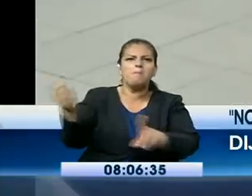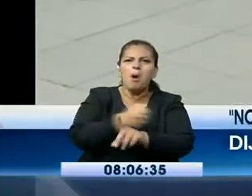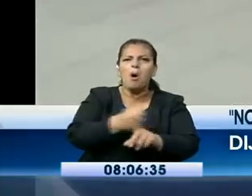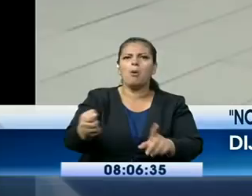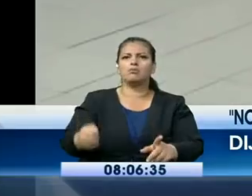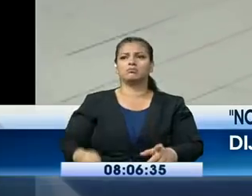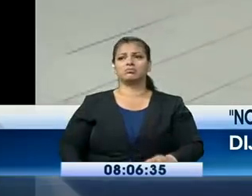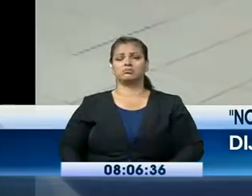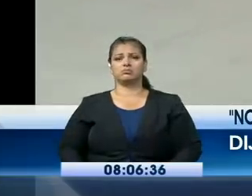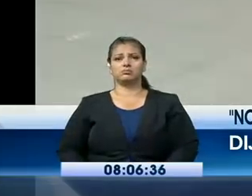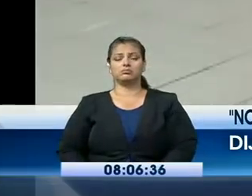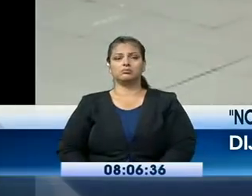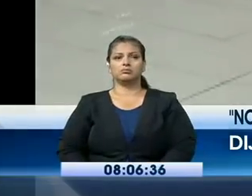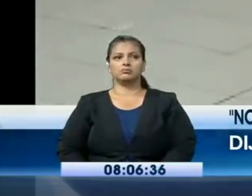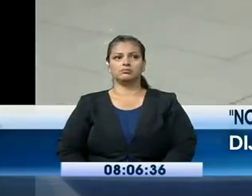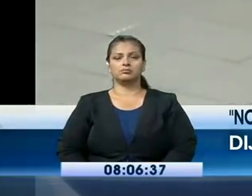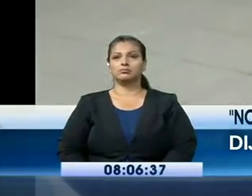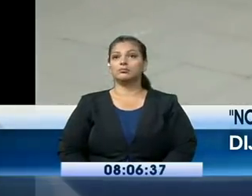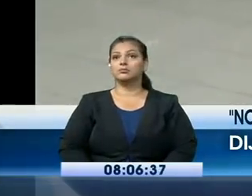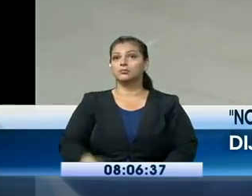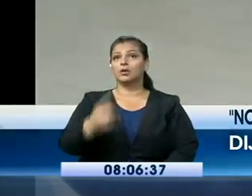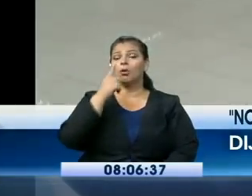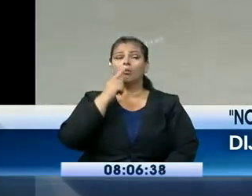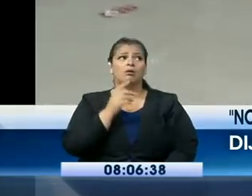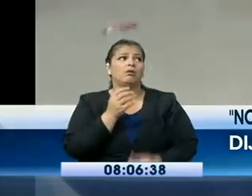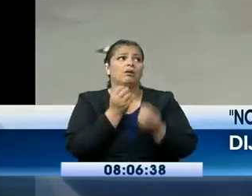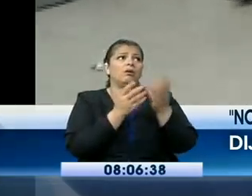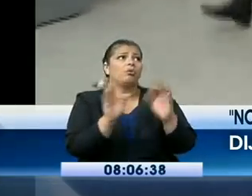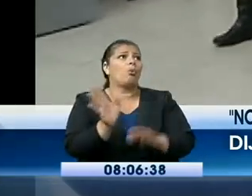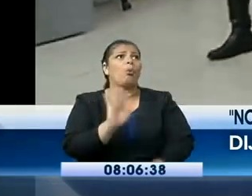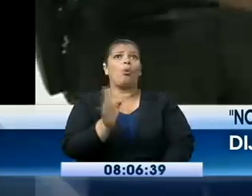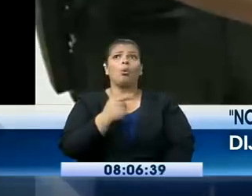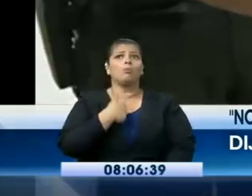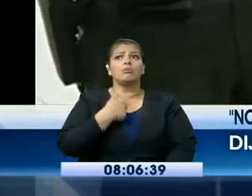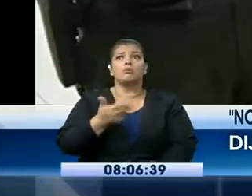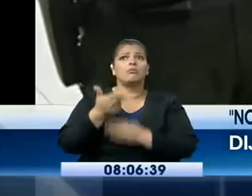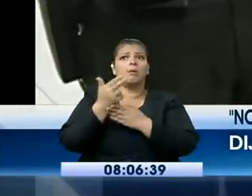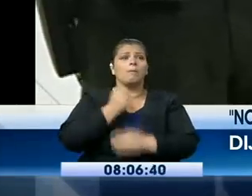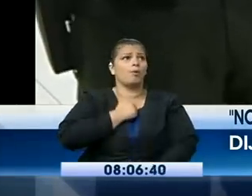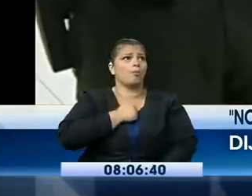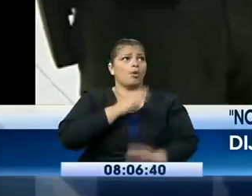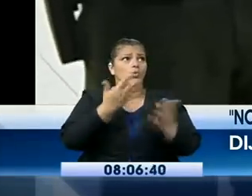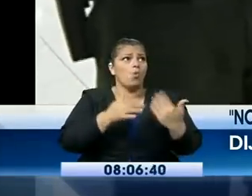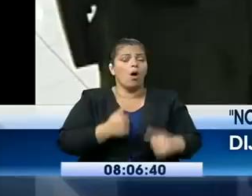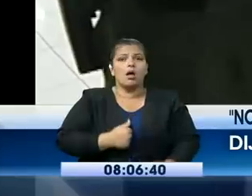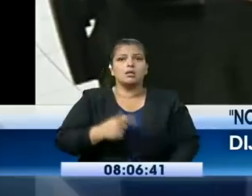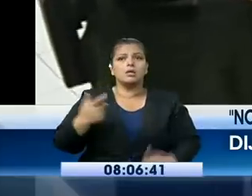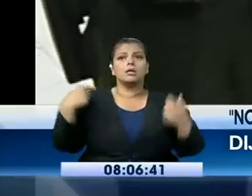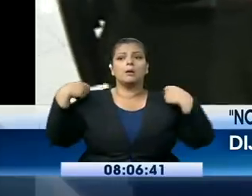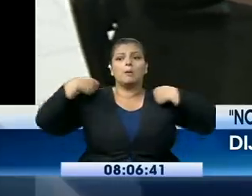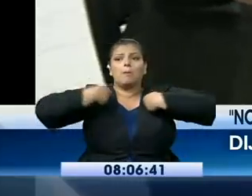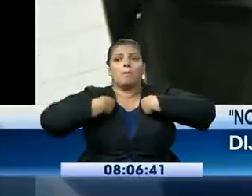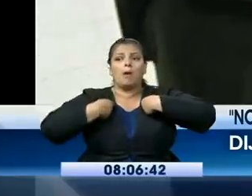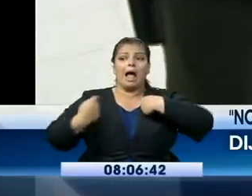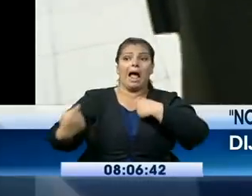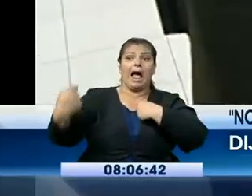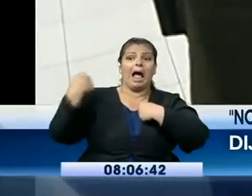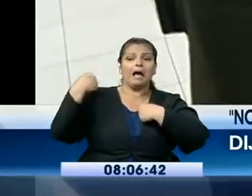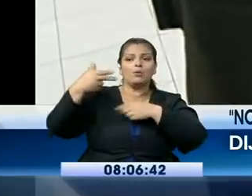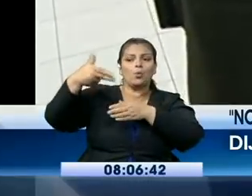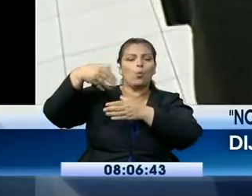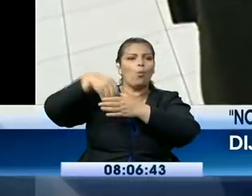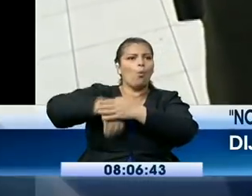defensa el sospechoso dijo que no sabía que tenía un arma de fuego en su mochila este